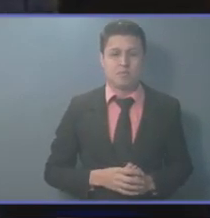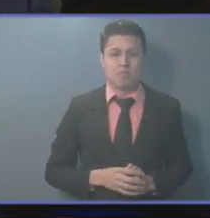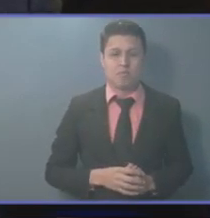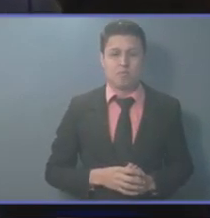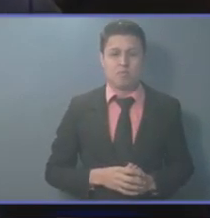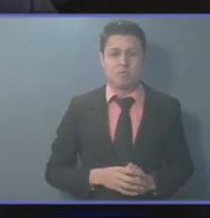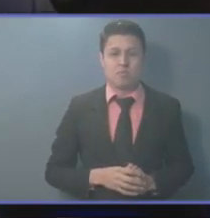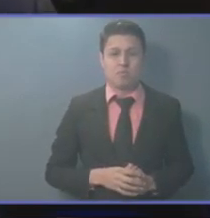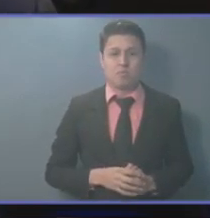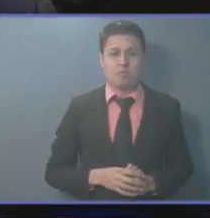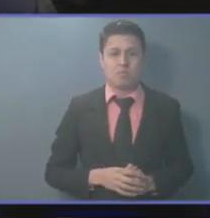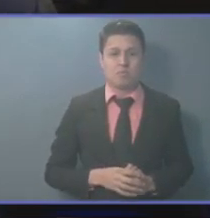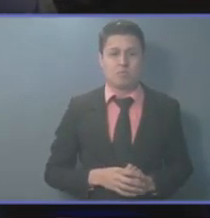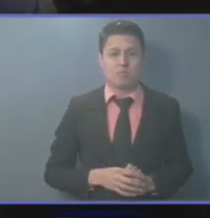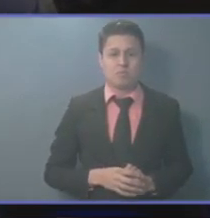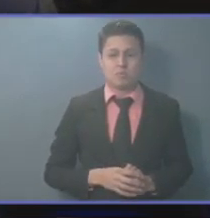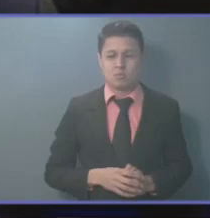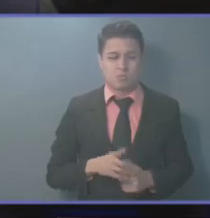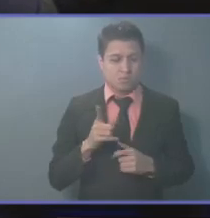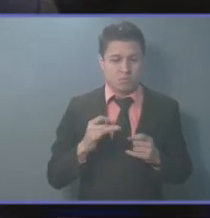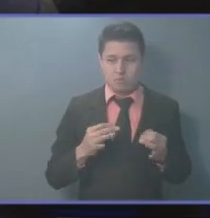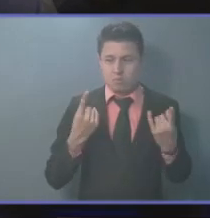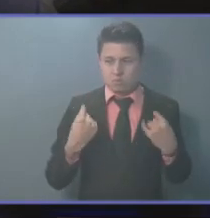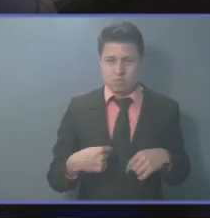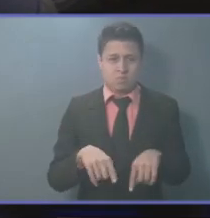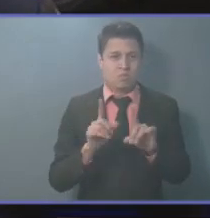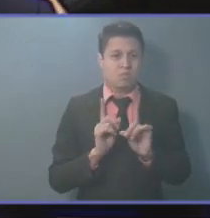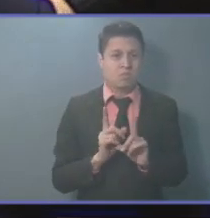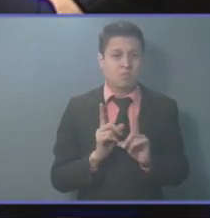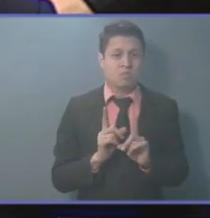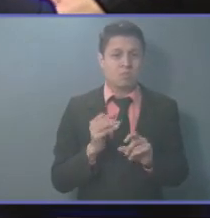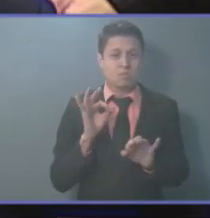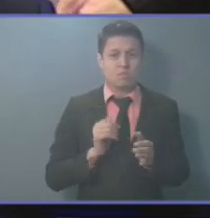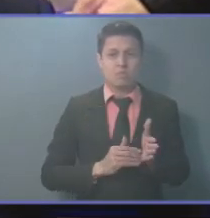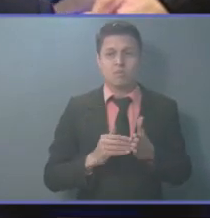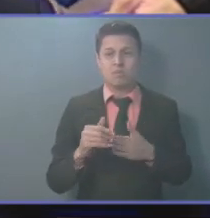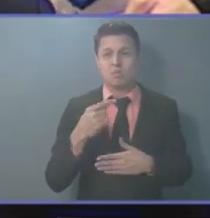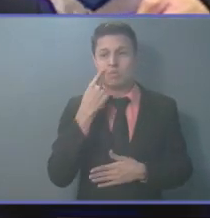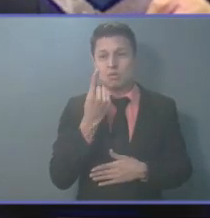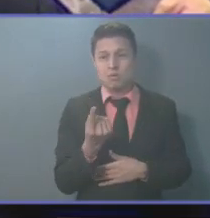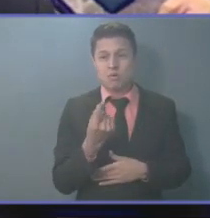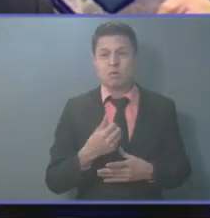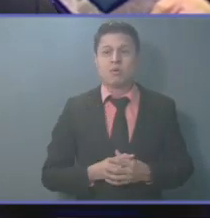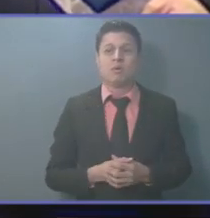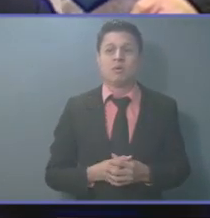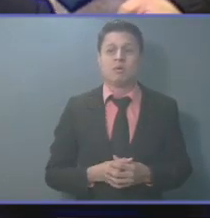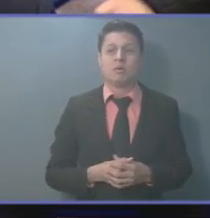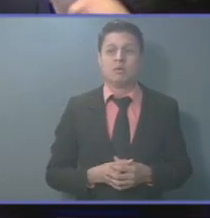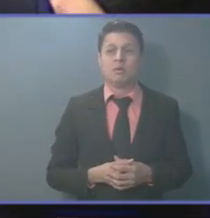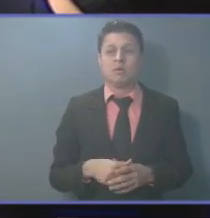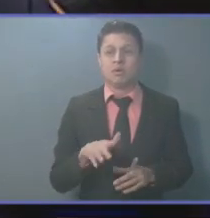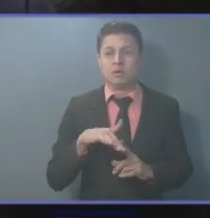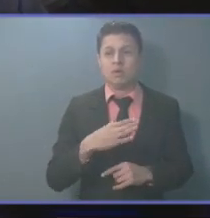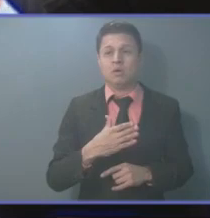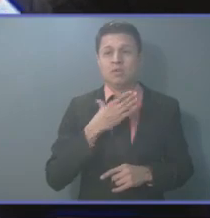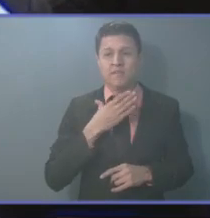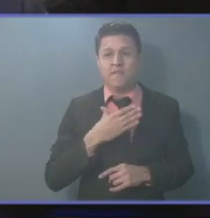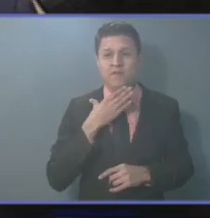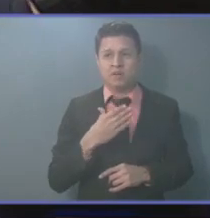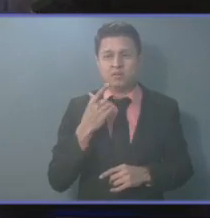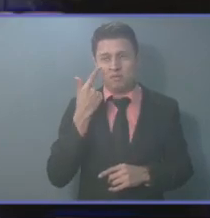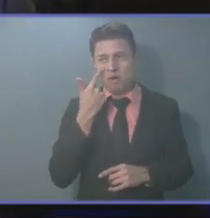a su familiar. Y así sucesivamente empezamos a ver los daños al Cantón